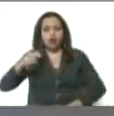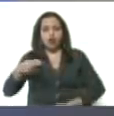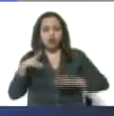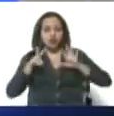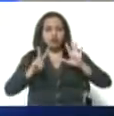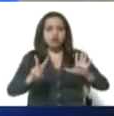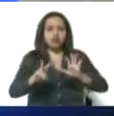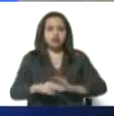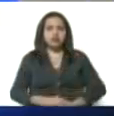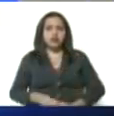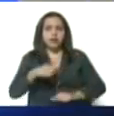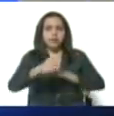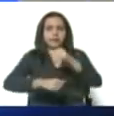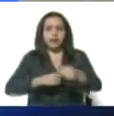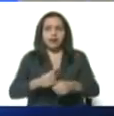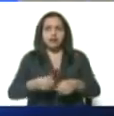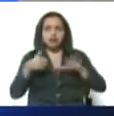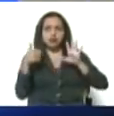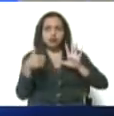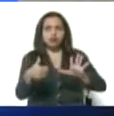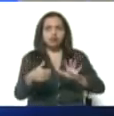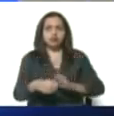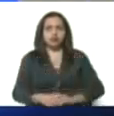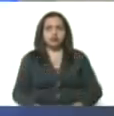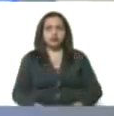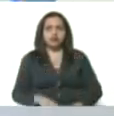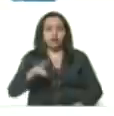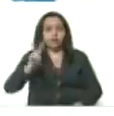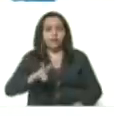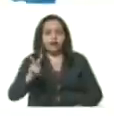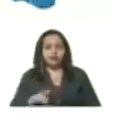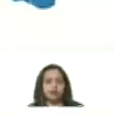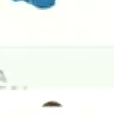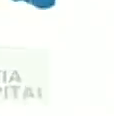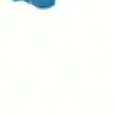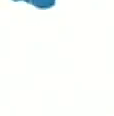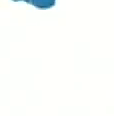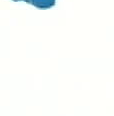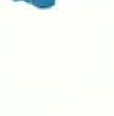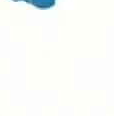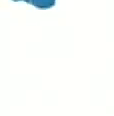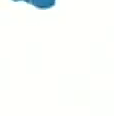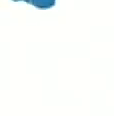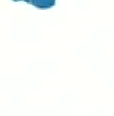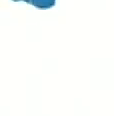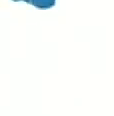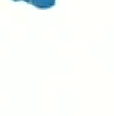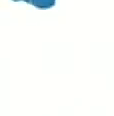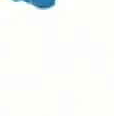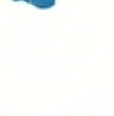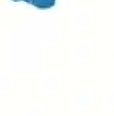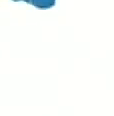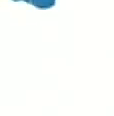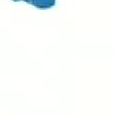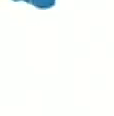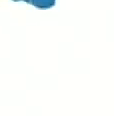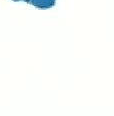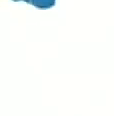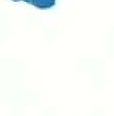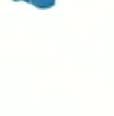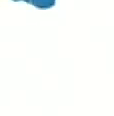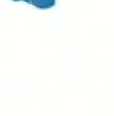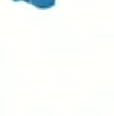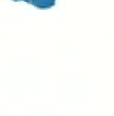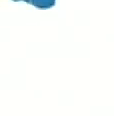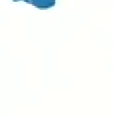casos, El Paraíso con 6 casos, El Valle con 3 casos, Altagracia con 3 casos, San Juan